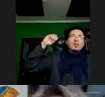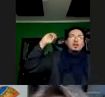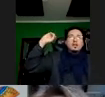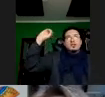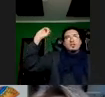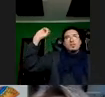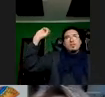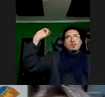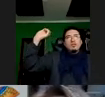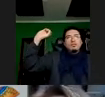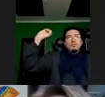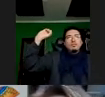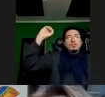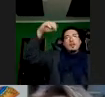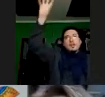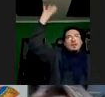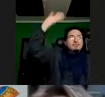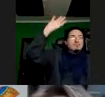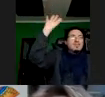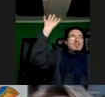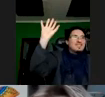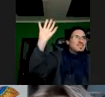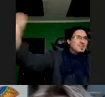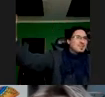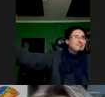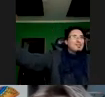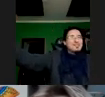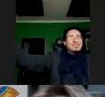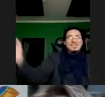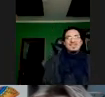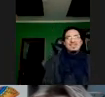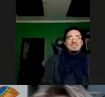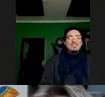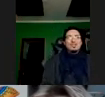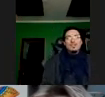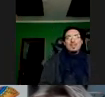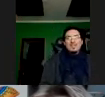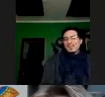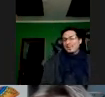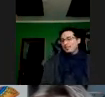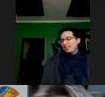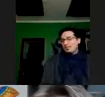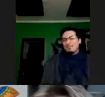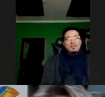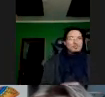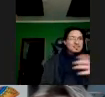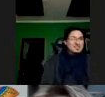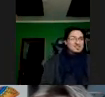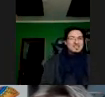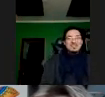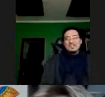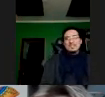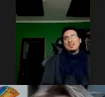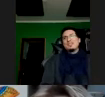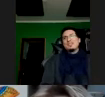una vista, no sé, pues, desde arriba. Es un ejemplo. No les voy a decir la respuesta tal cual, pero es muy